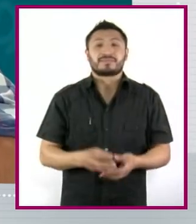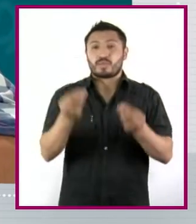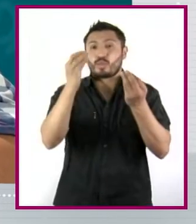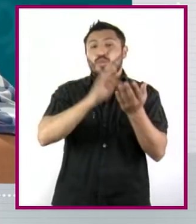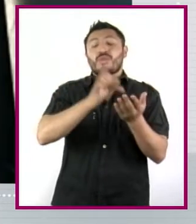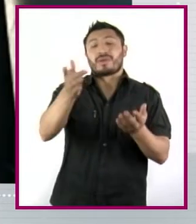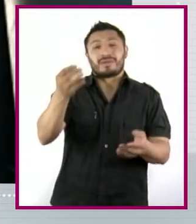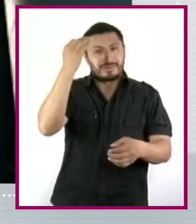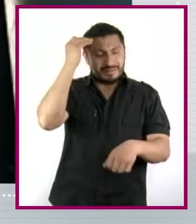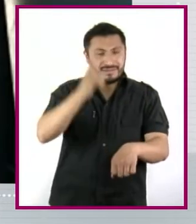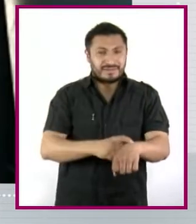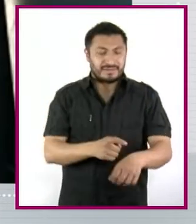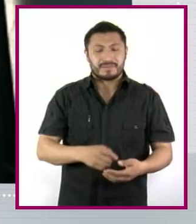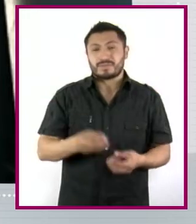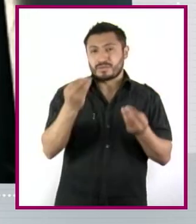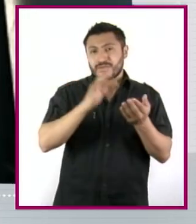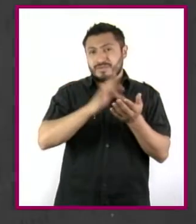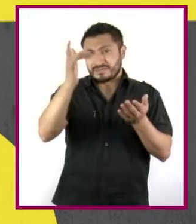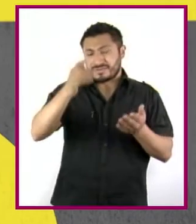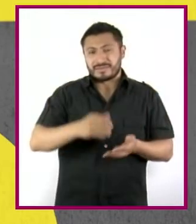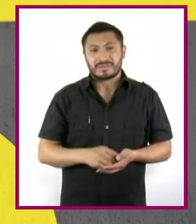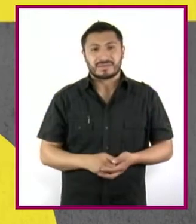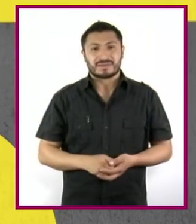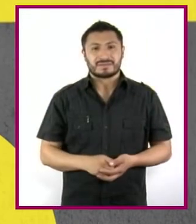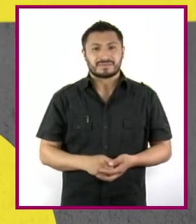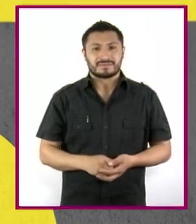Muchísimas gracias por tu tiempo. Muchas gracias.